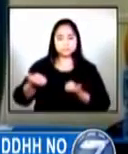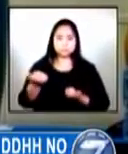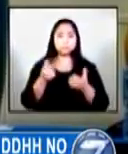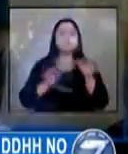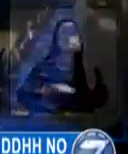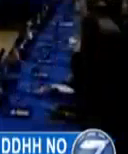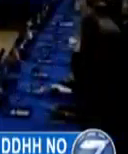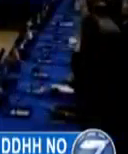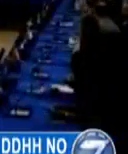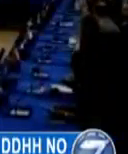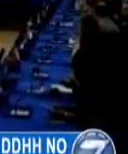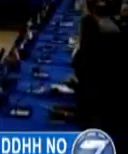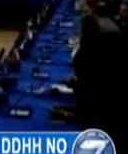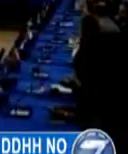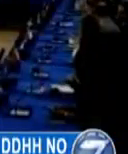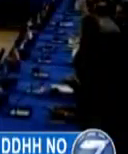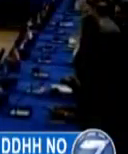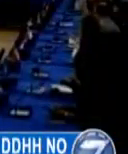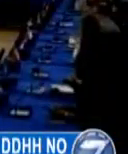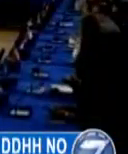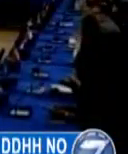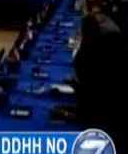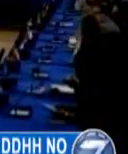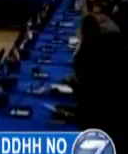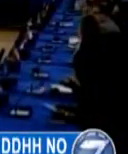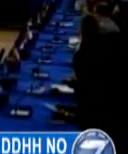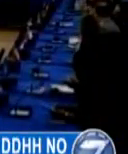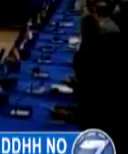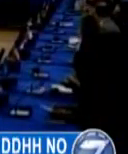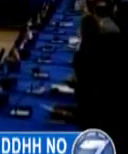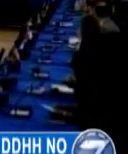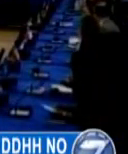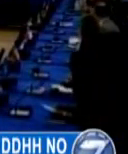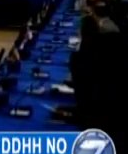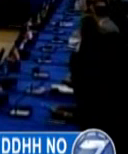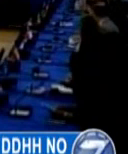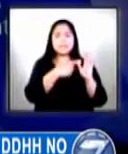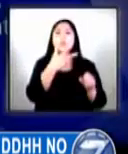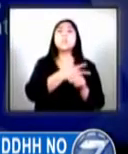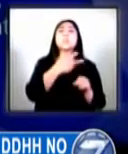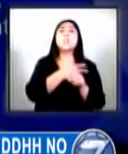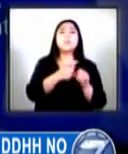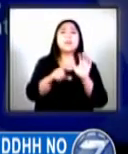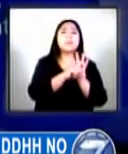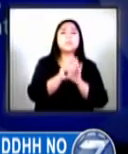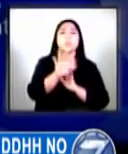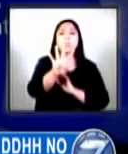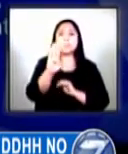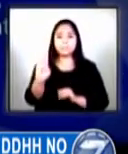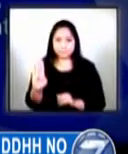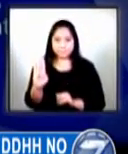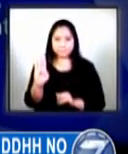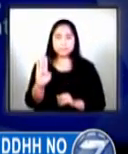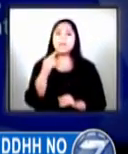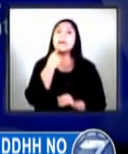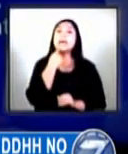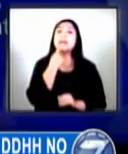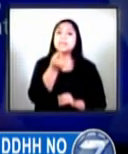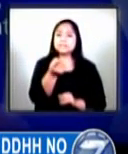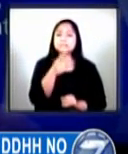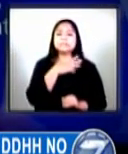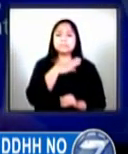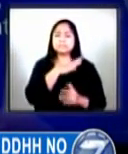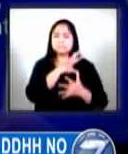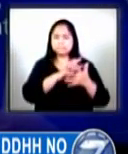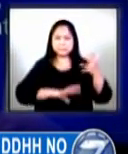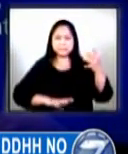es independiente. El apartado de Guatemala en el capítulo 4B se encuentra plagado de